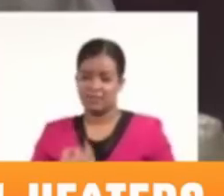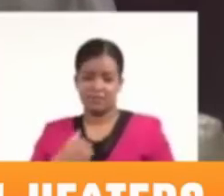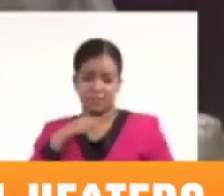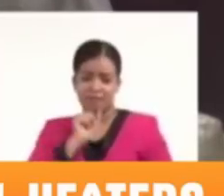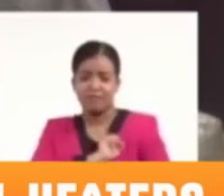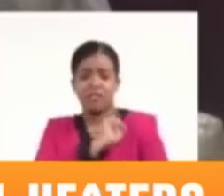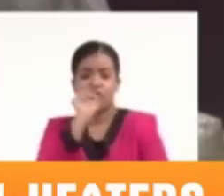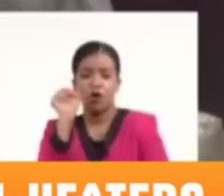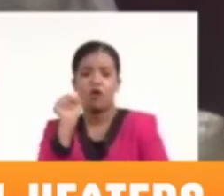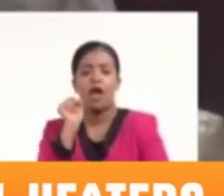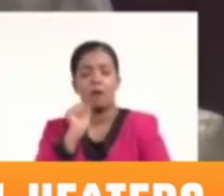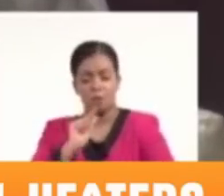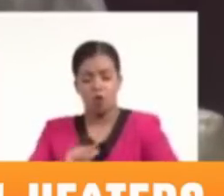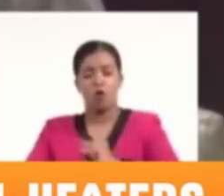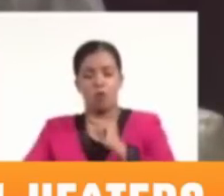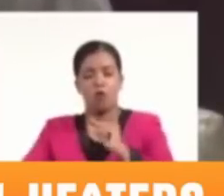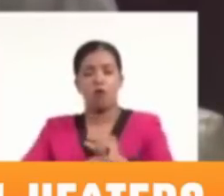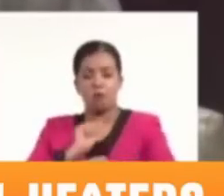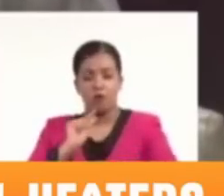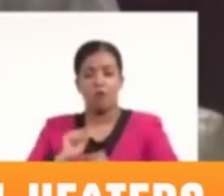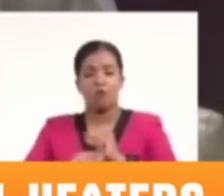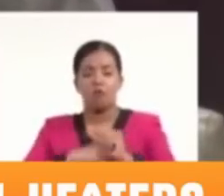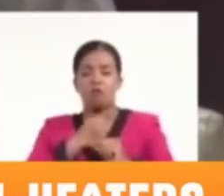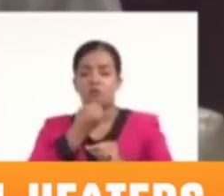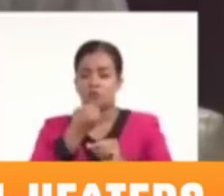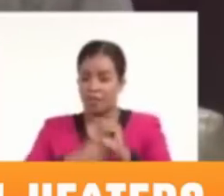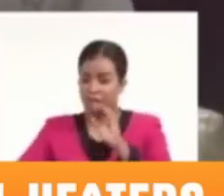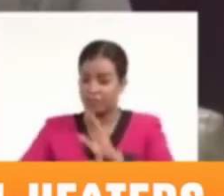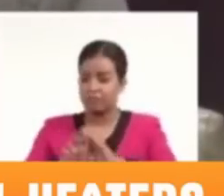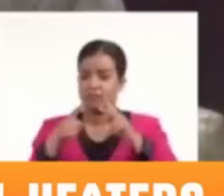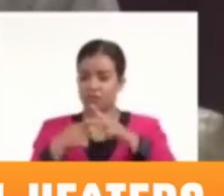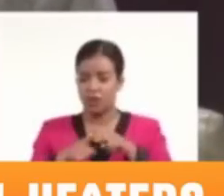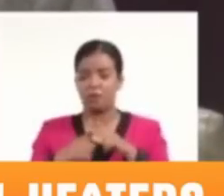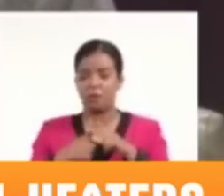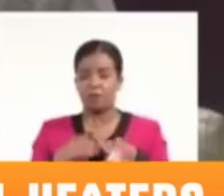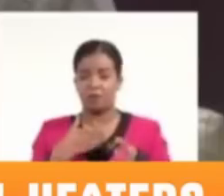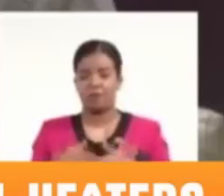victoria. Cada vez que superamos problemas y salimos vencedores, eso genera